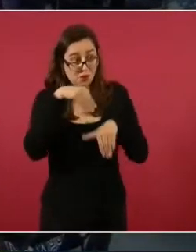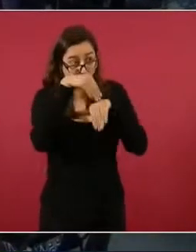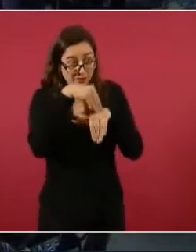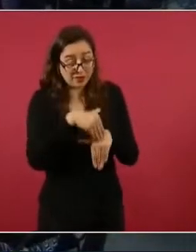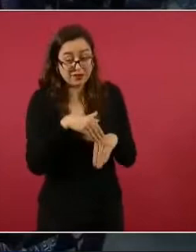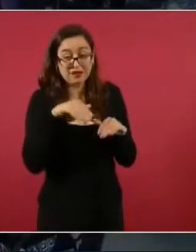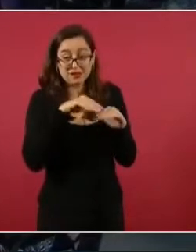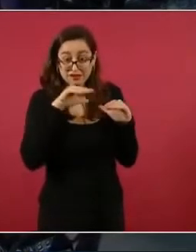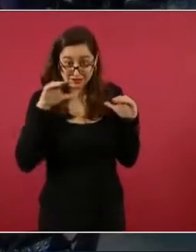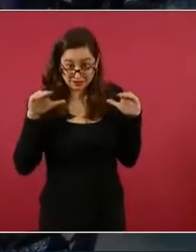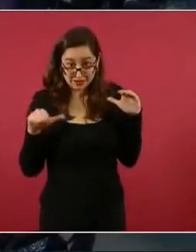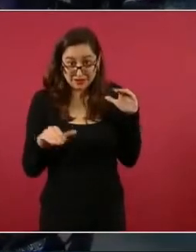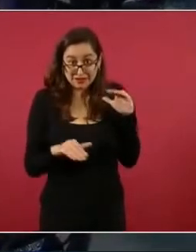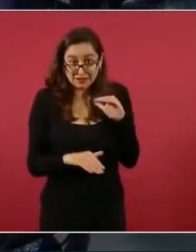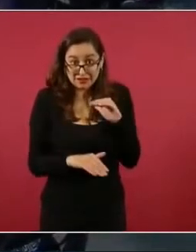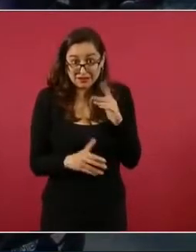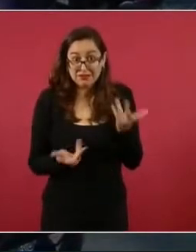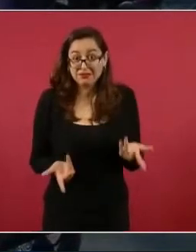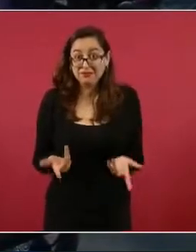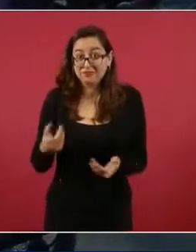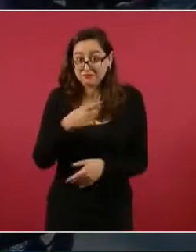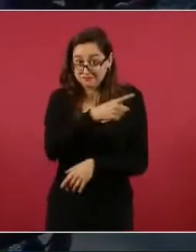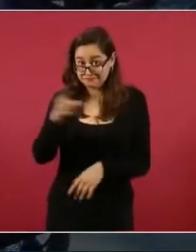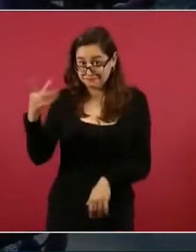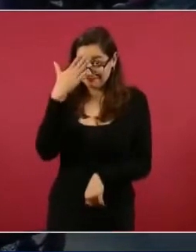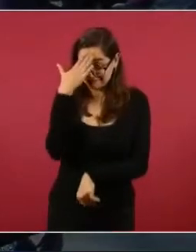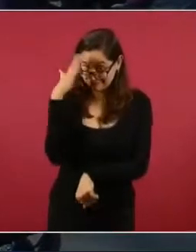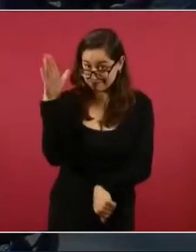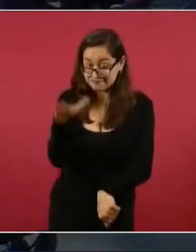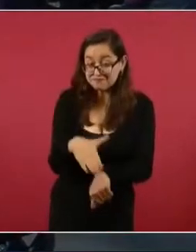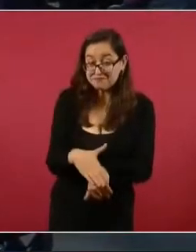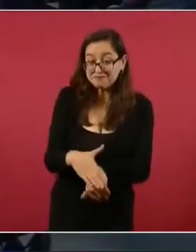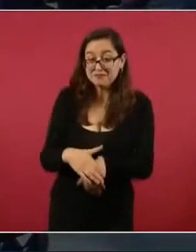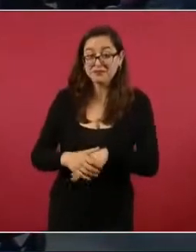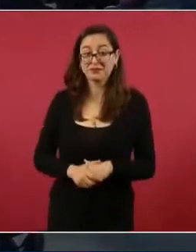a extrapolar realidades.